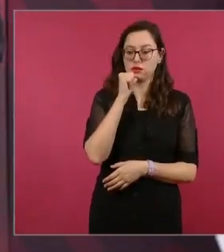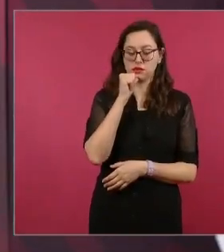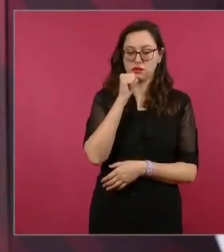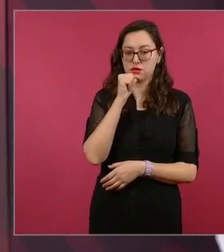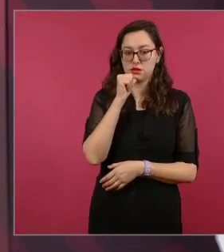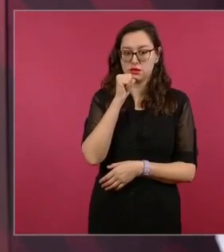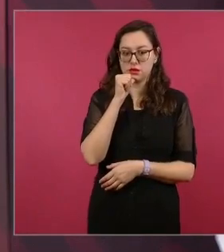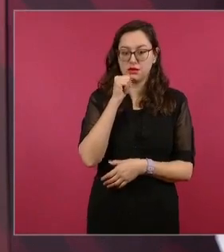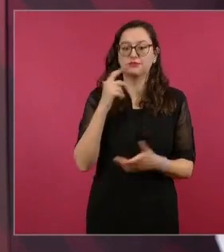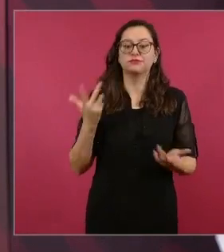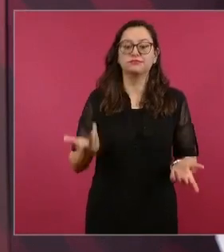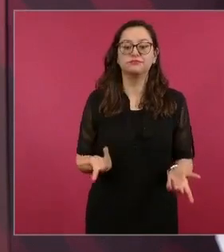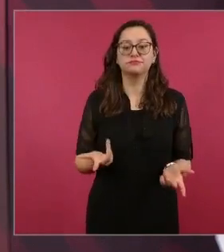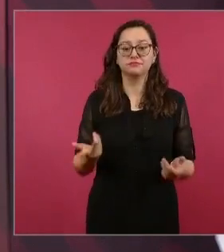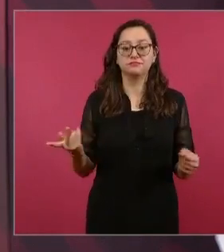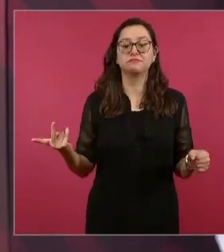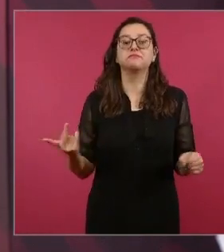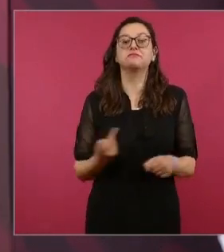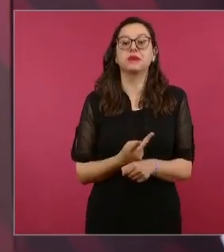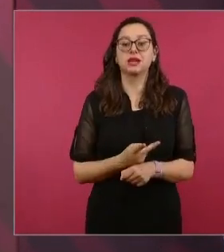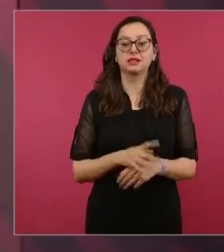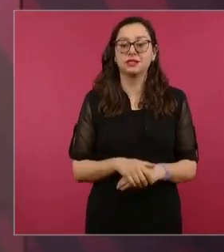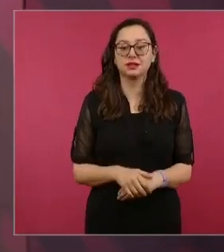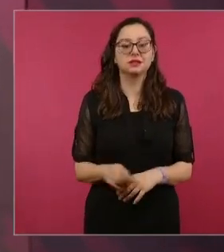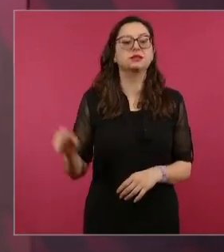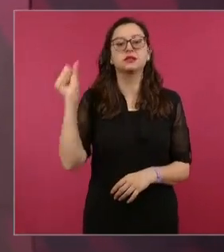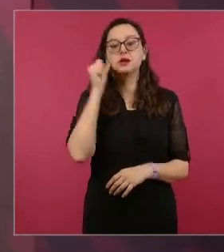Porque si no se actúa así,